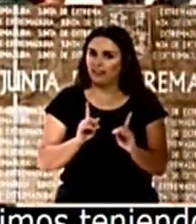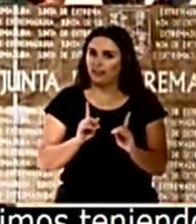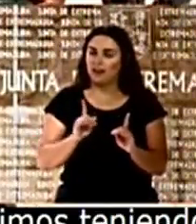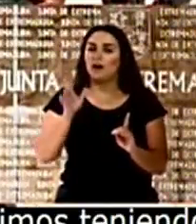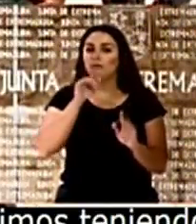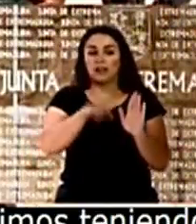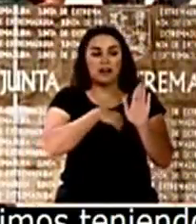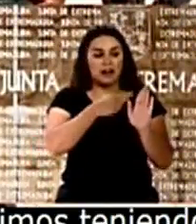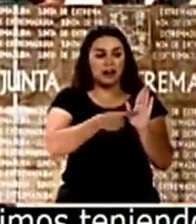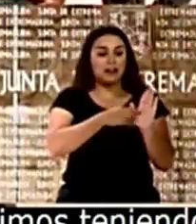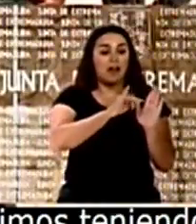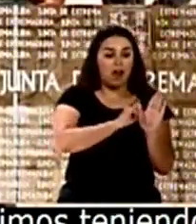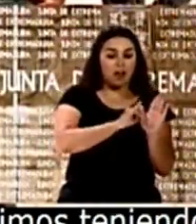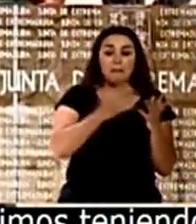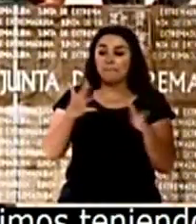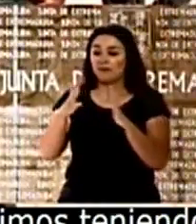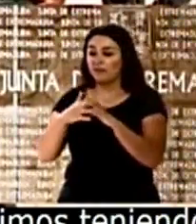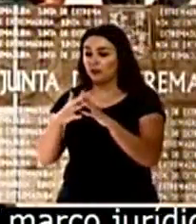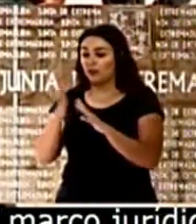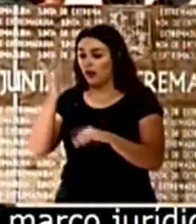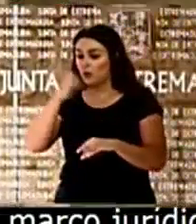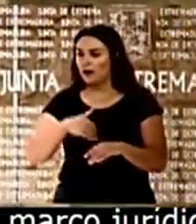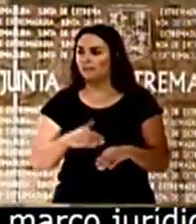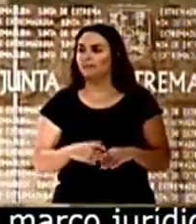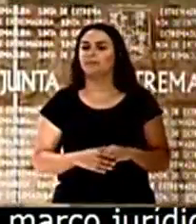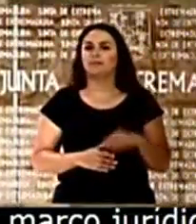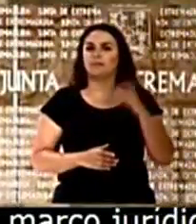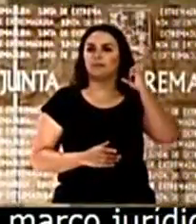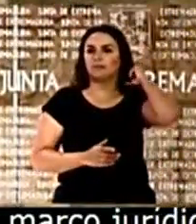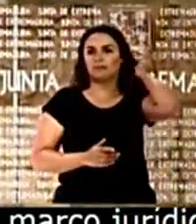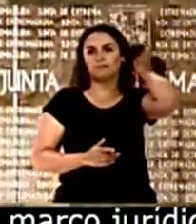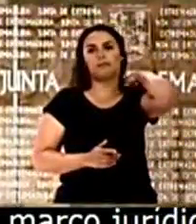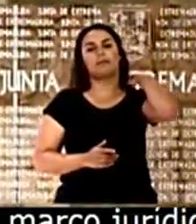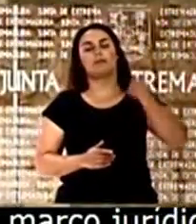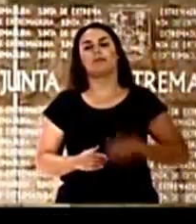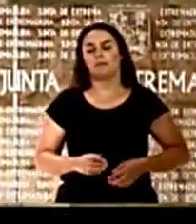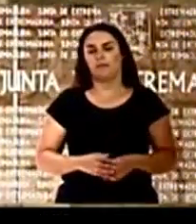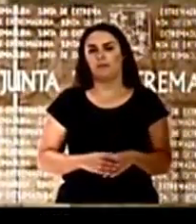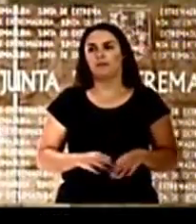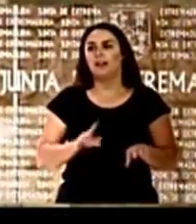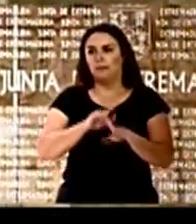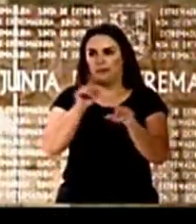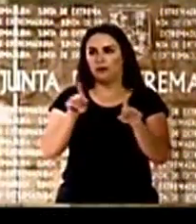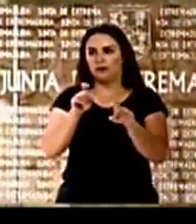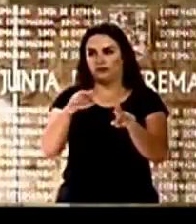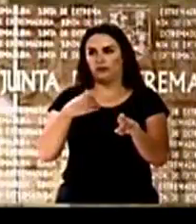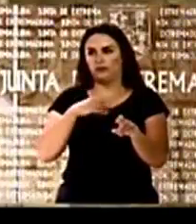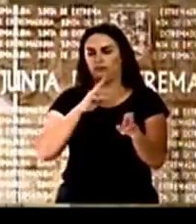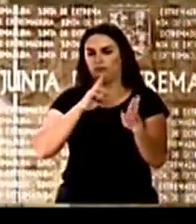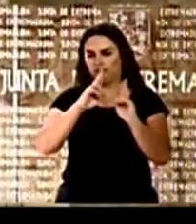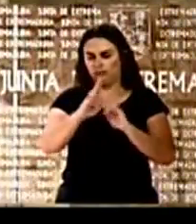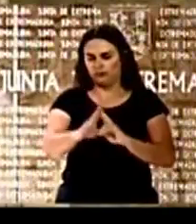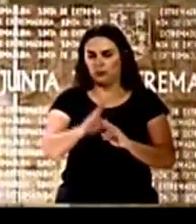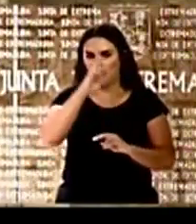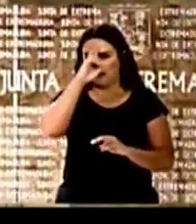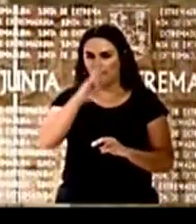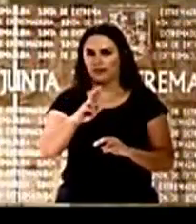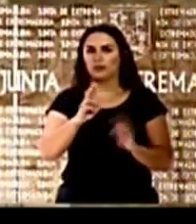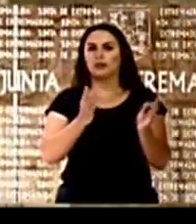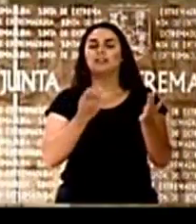pero no tener la parte de infraestructuras. Todo el cariño a su pregunta y con todo el respeto a la tarea tan importante que tienen los